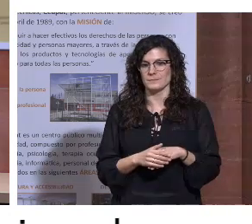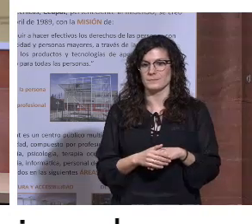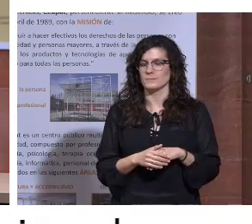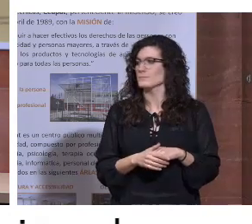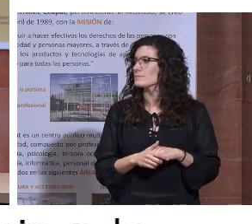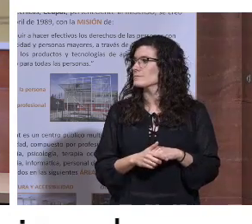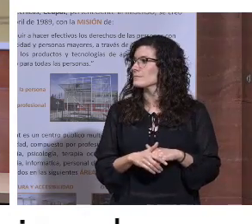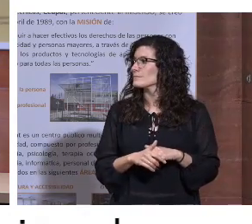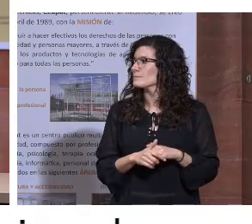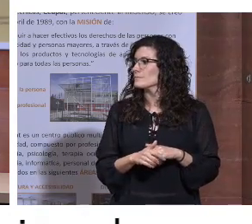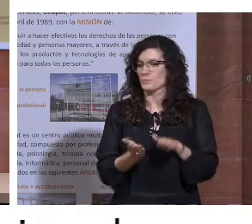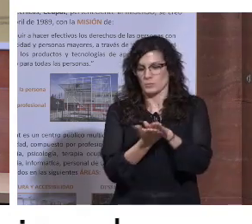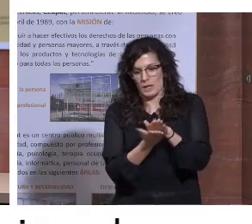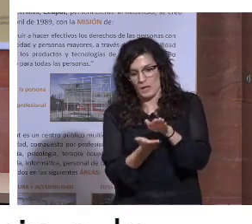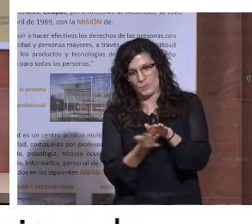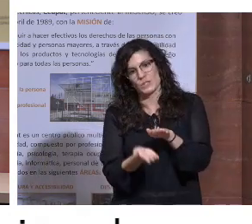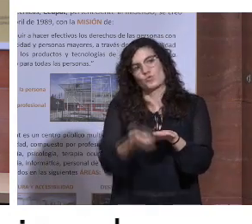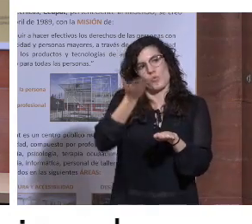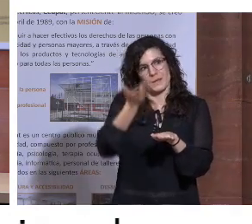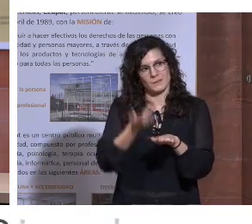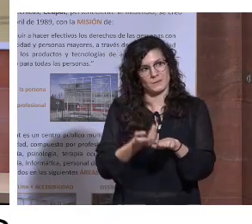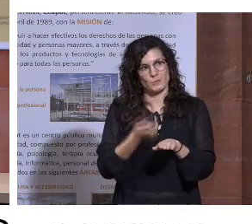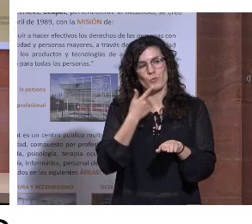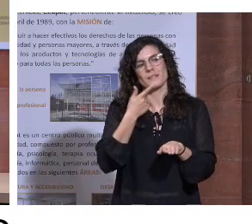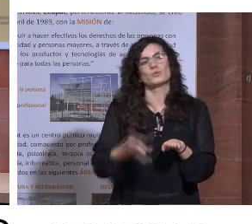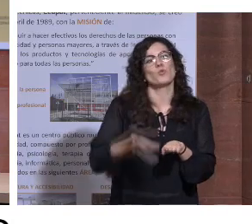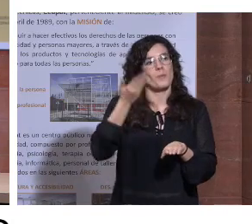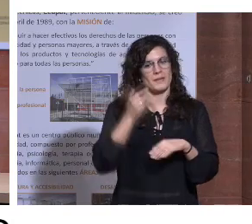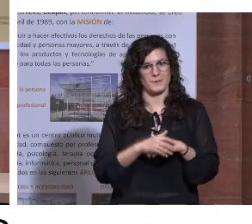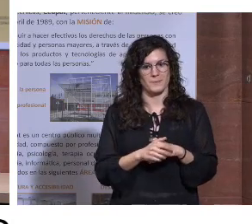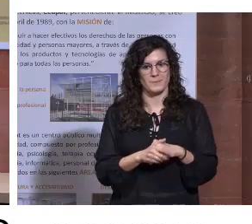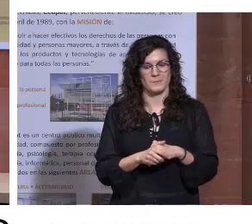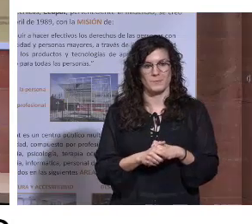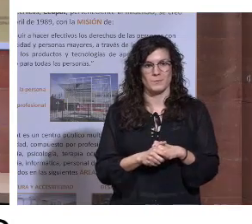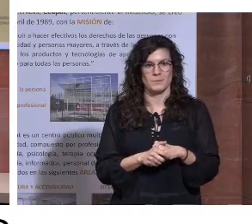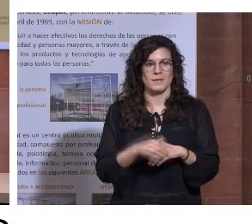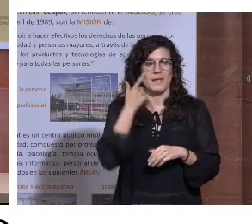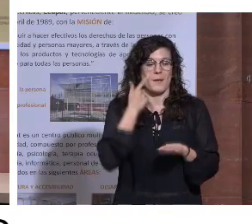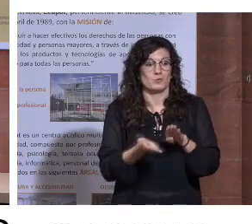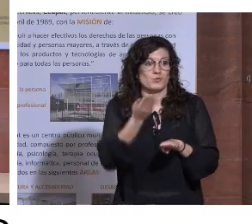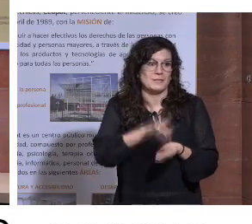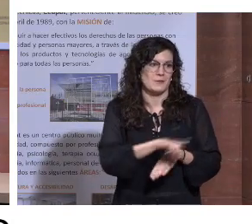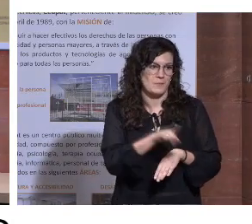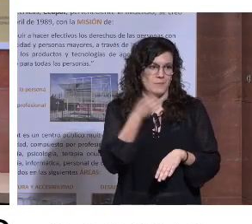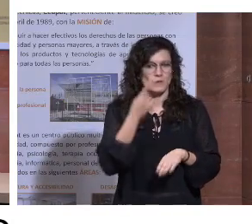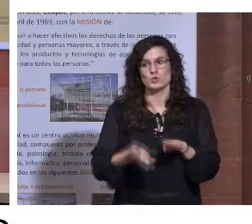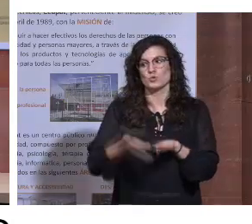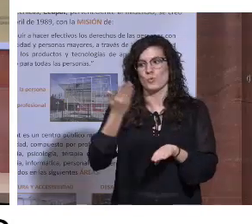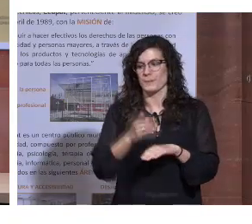suba. Que suba. Porque estará por el centro. Dices, sube. ¿Vale? Y vamos a ver si sube.